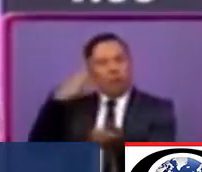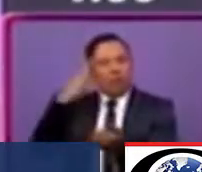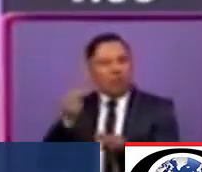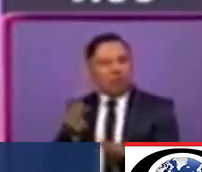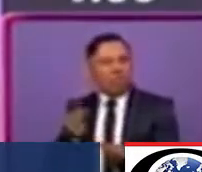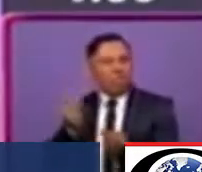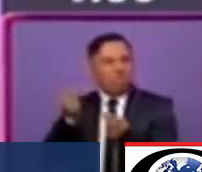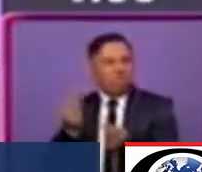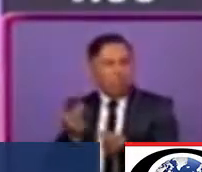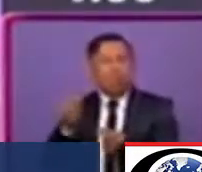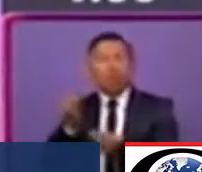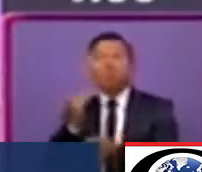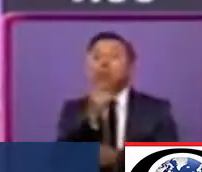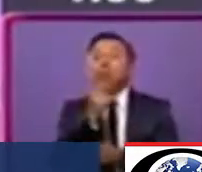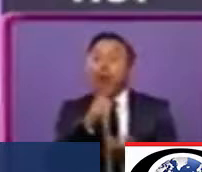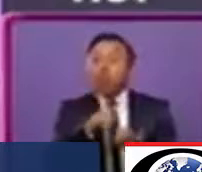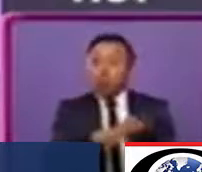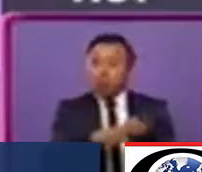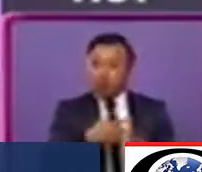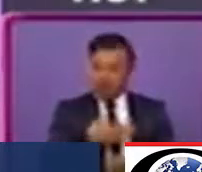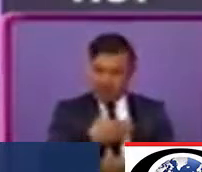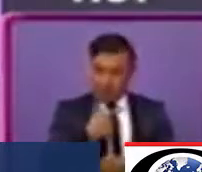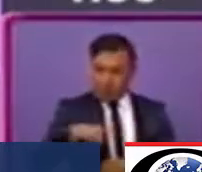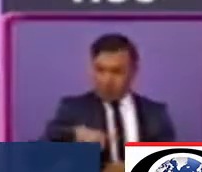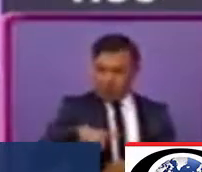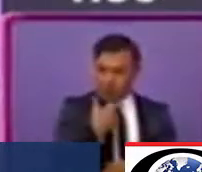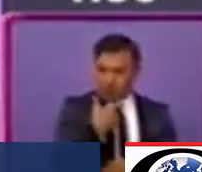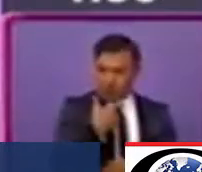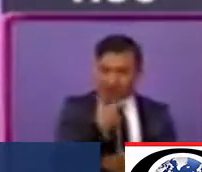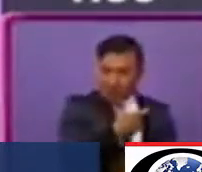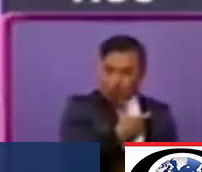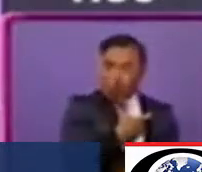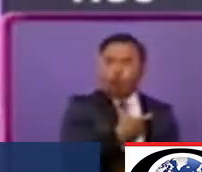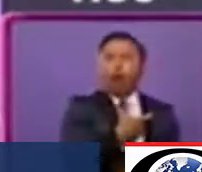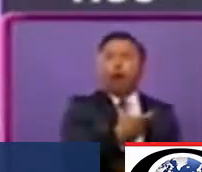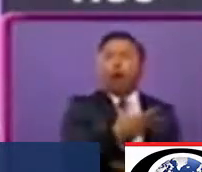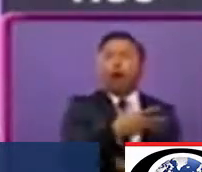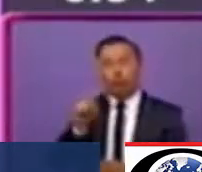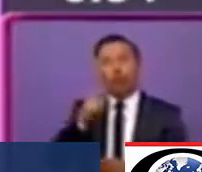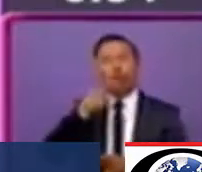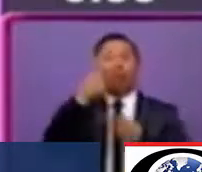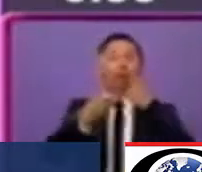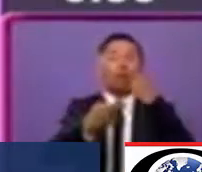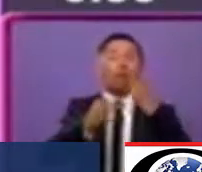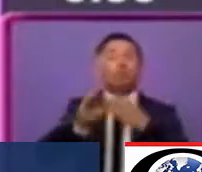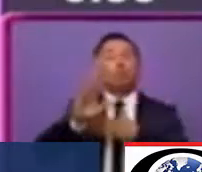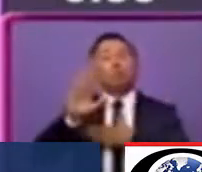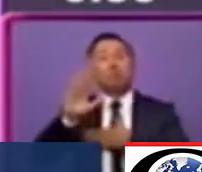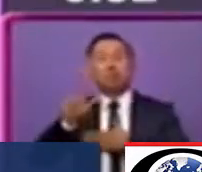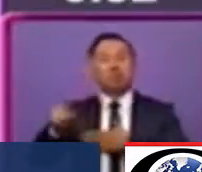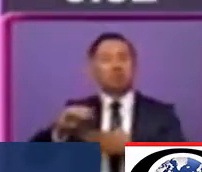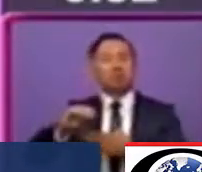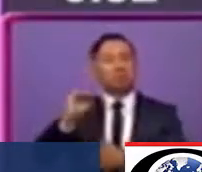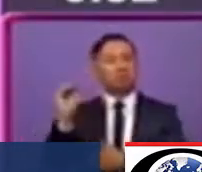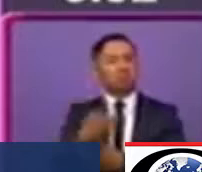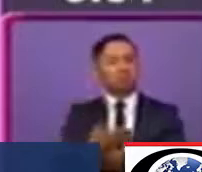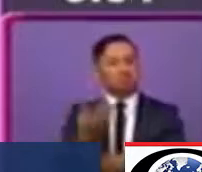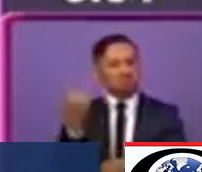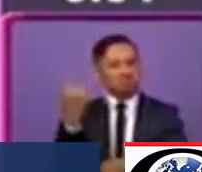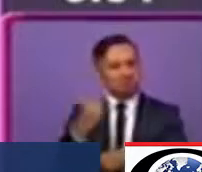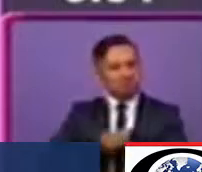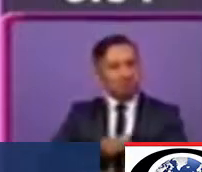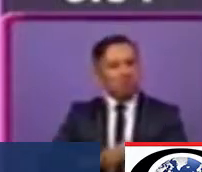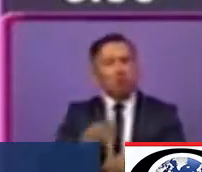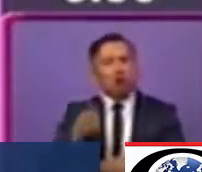quiso ofrecer conferencia de prensa al final de este debate hasta el día de hoy, pero lo hizo en la Ciudad de México y ante los medios de la